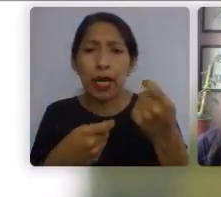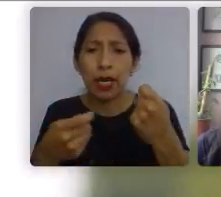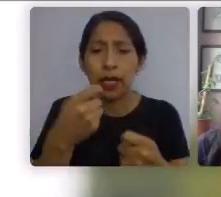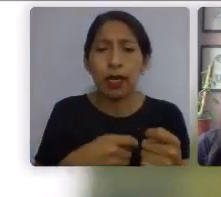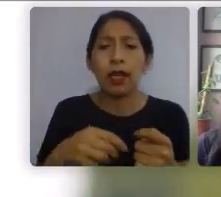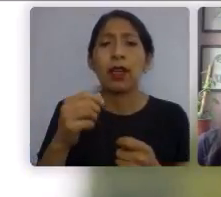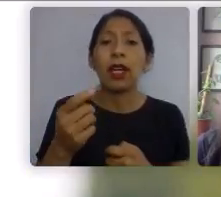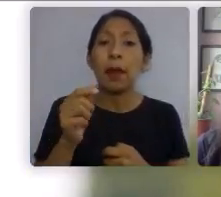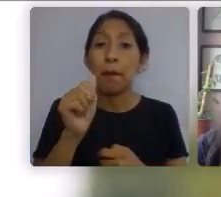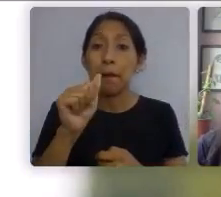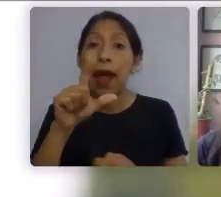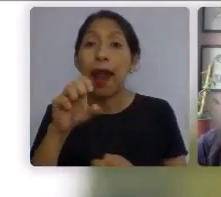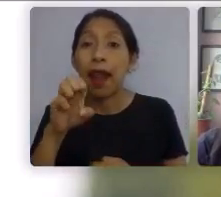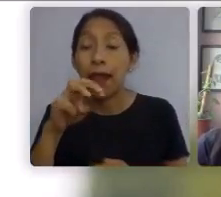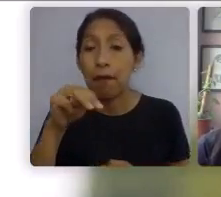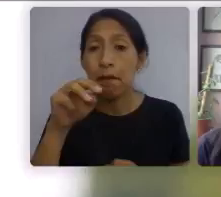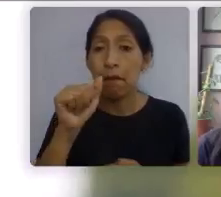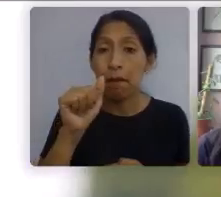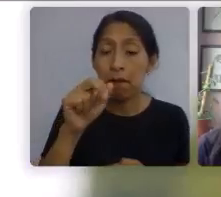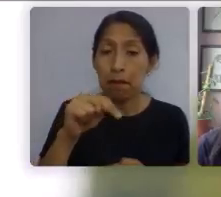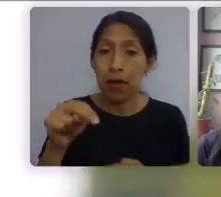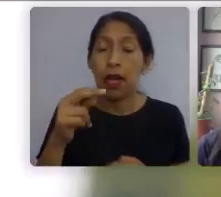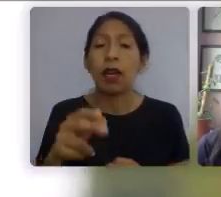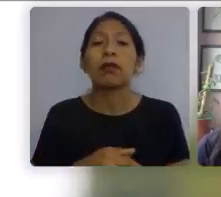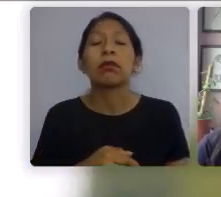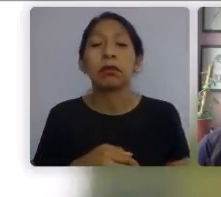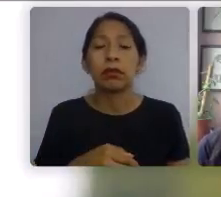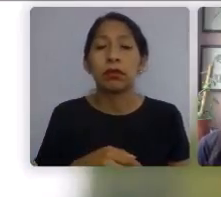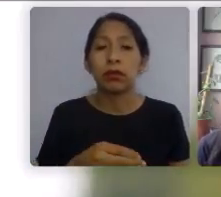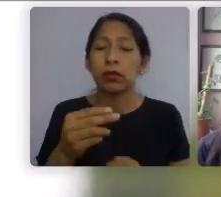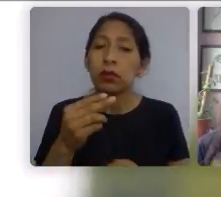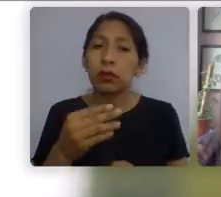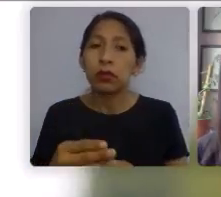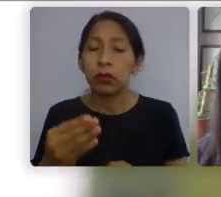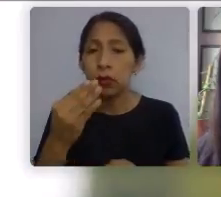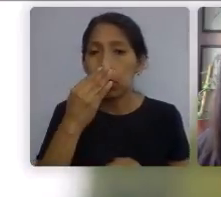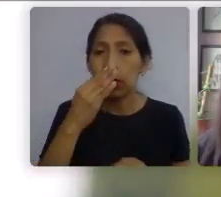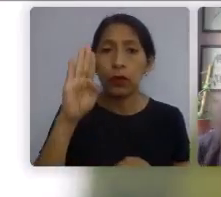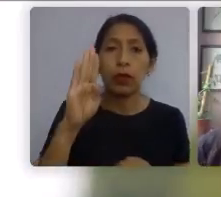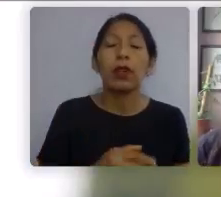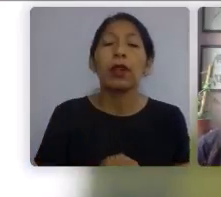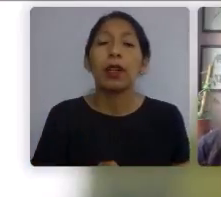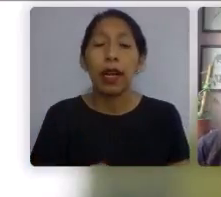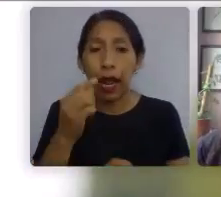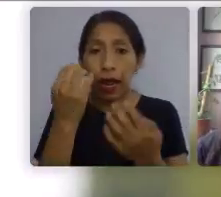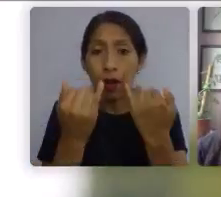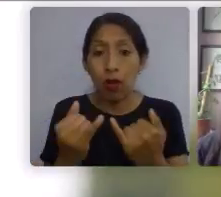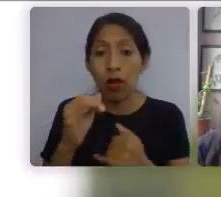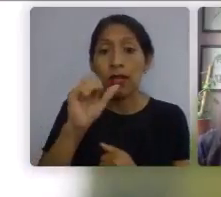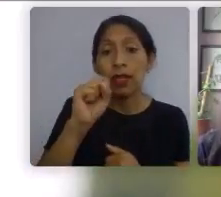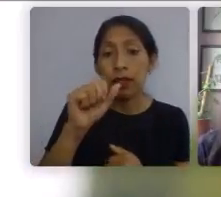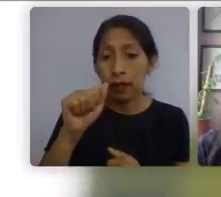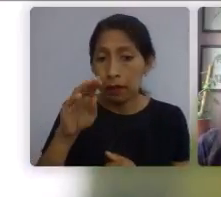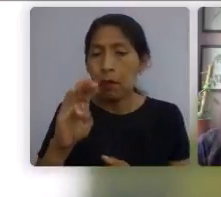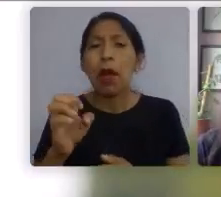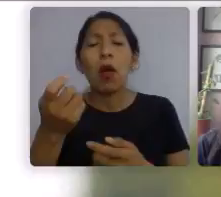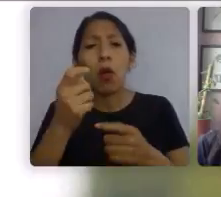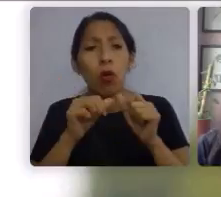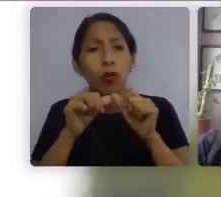hablar del mercado alemán, les voy a acompañar yo en la primera parte y María Isabel va a continuar viendo la parte de